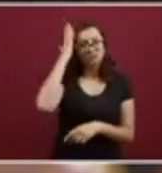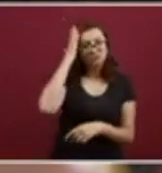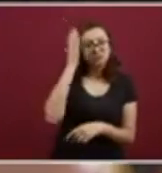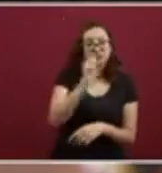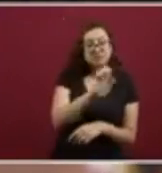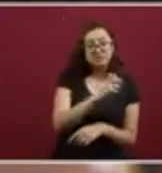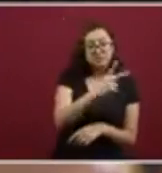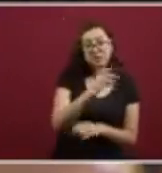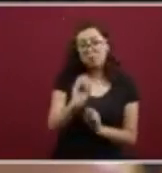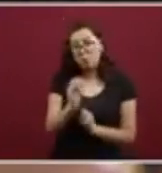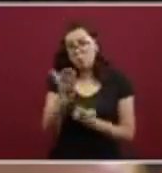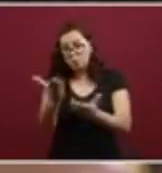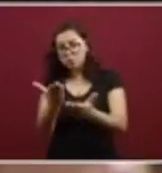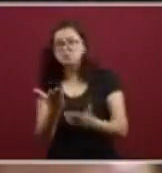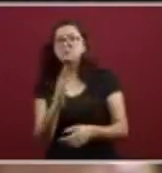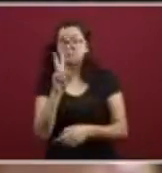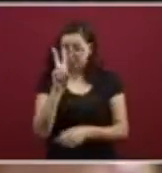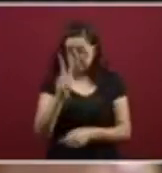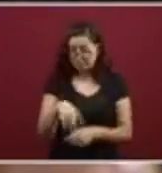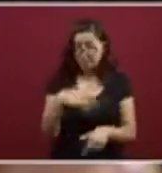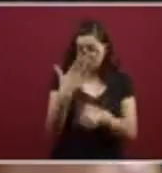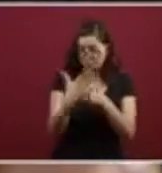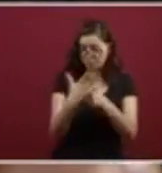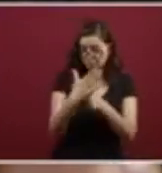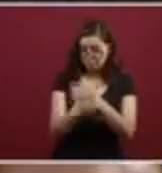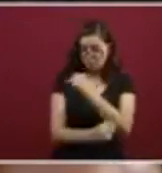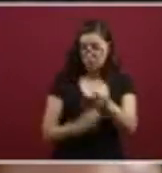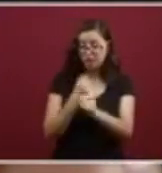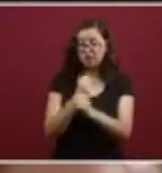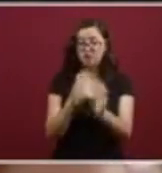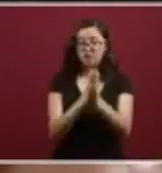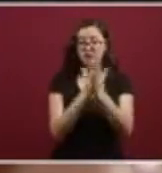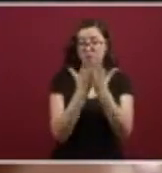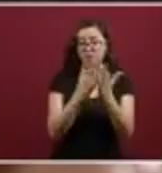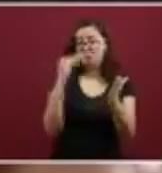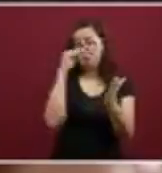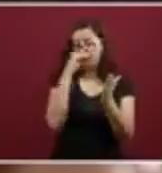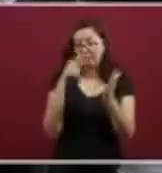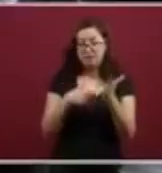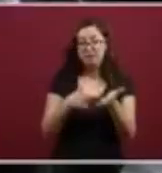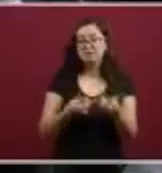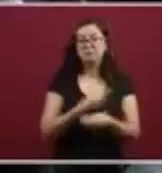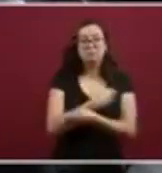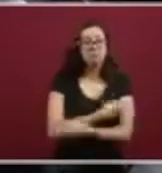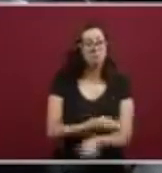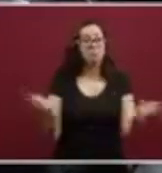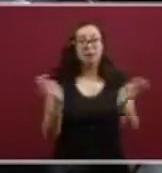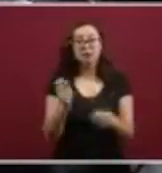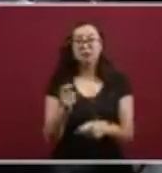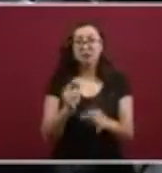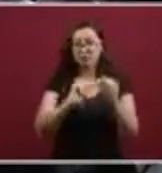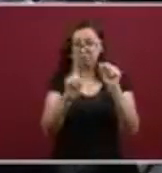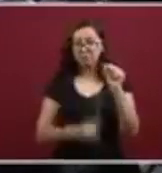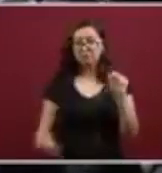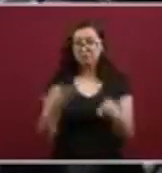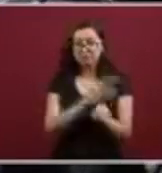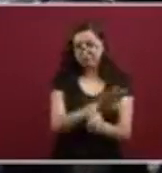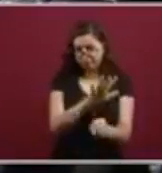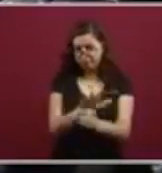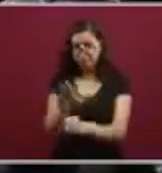haber libros de texto gratuito a tiempo para todos los niños de todas las escuelas del país. Y si